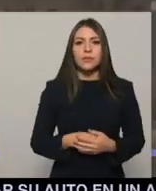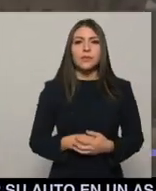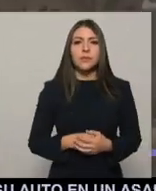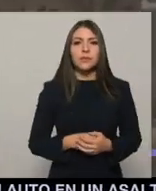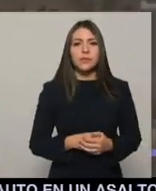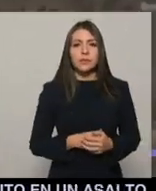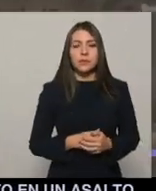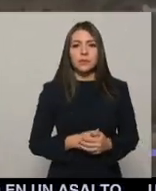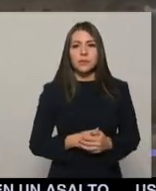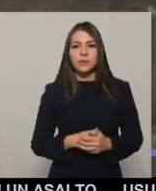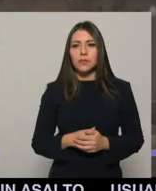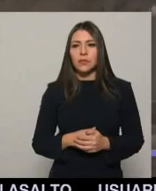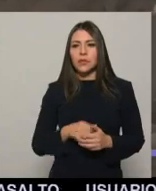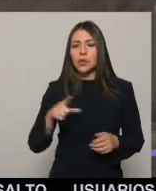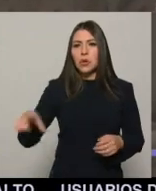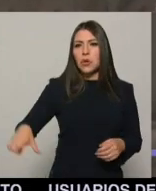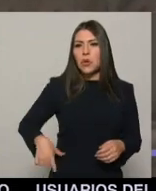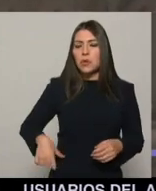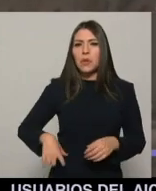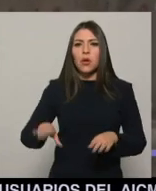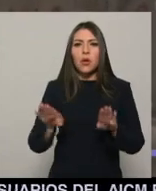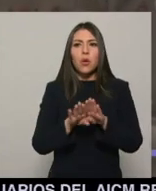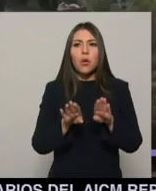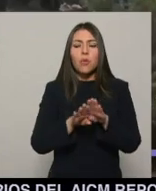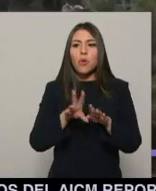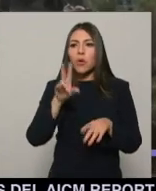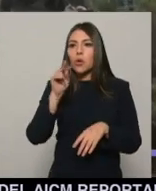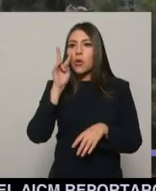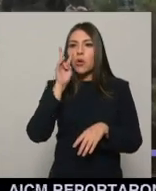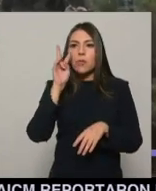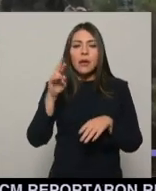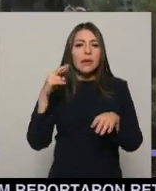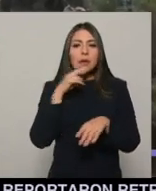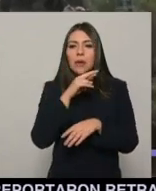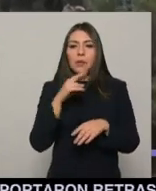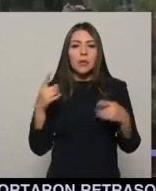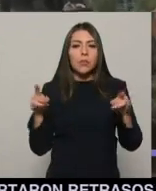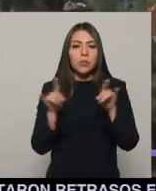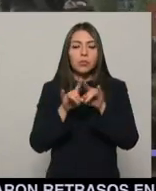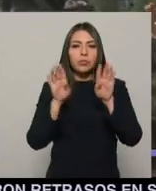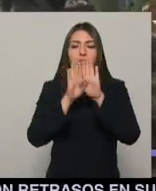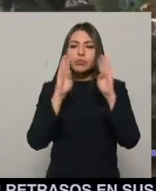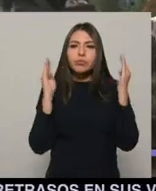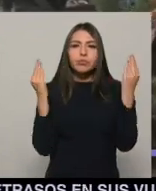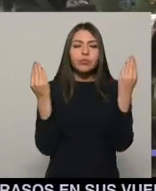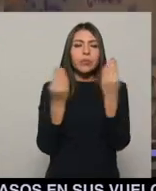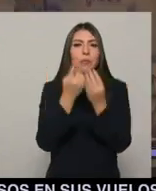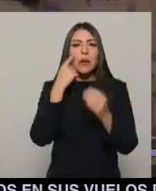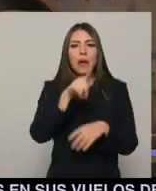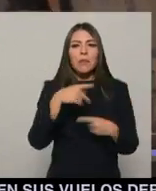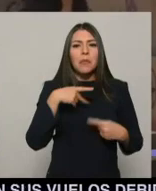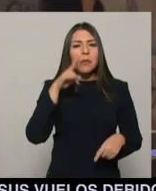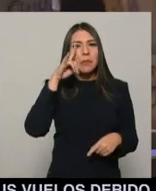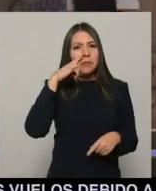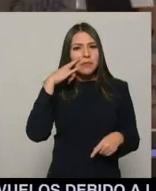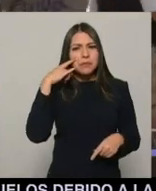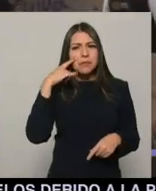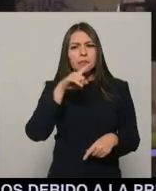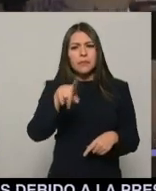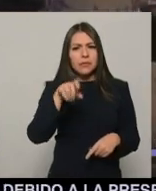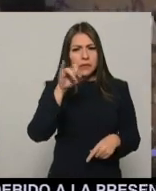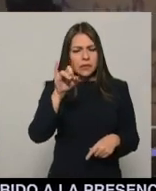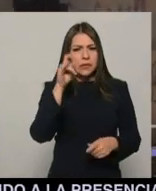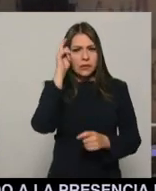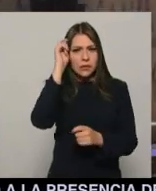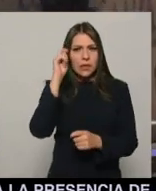gobierno de tapar lo que está sucediendo, de invisibilizarlo, y lo que dijimos, bueno, lo van a restaurar, pero